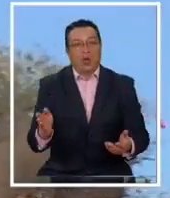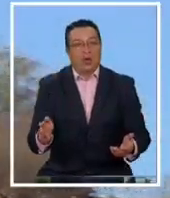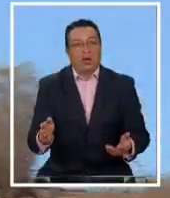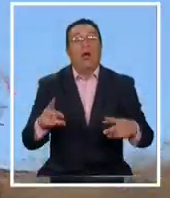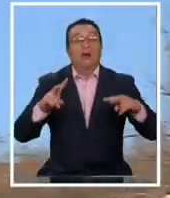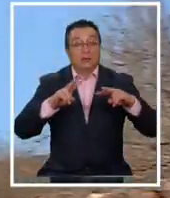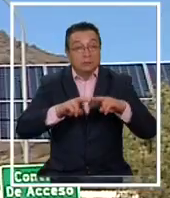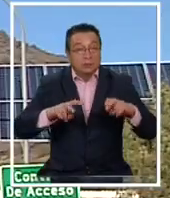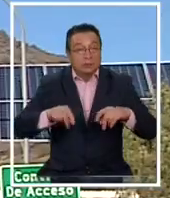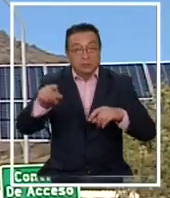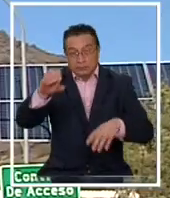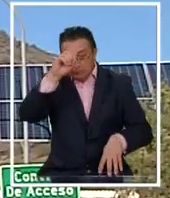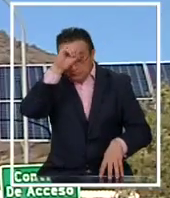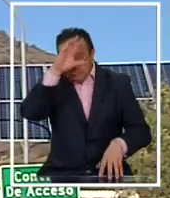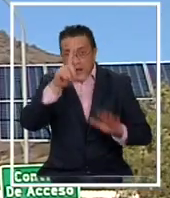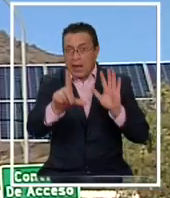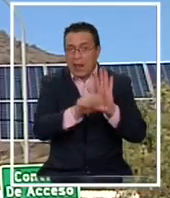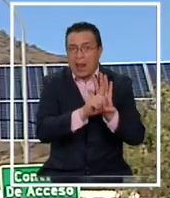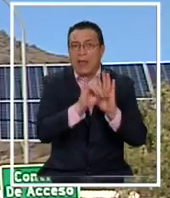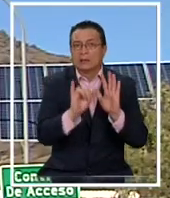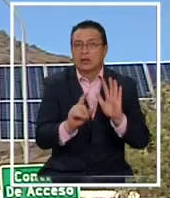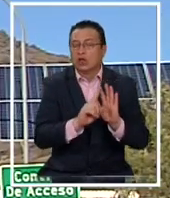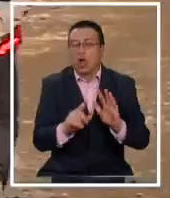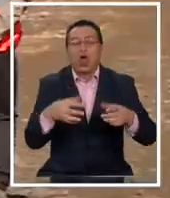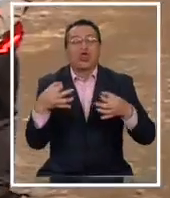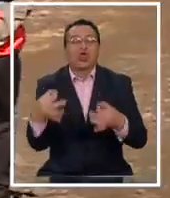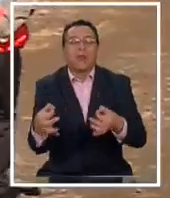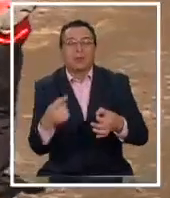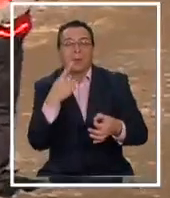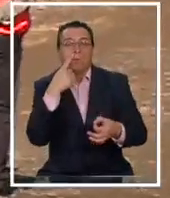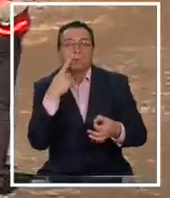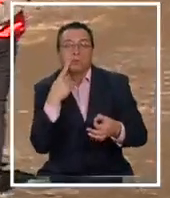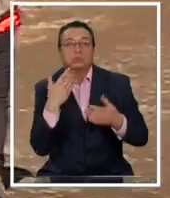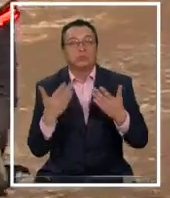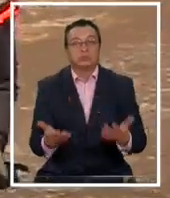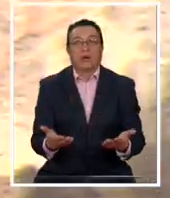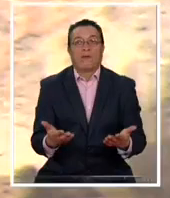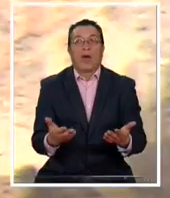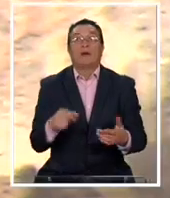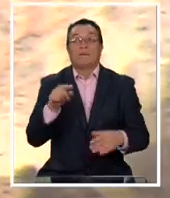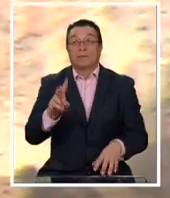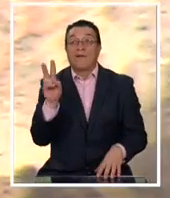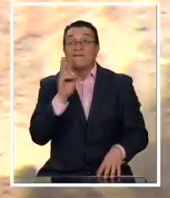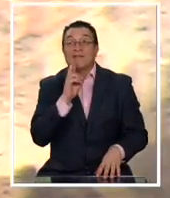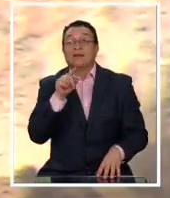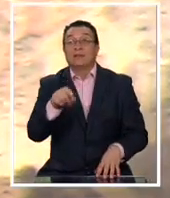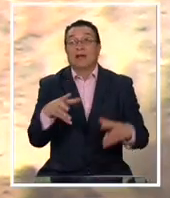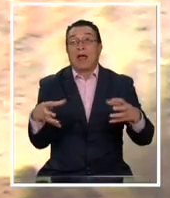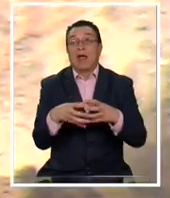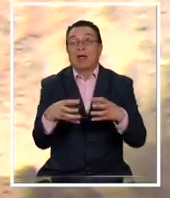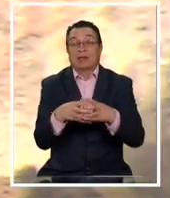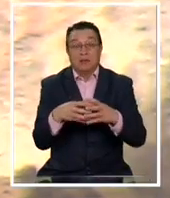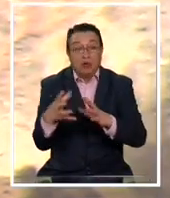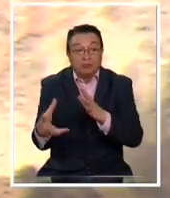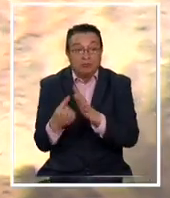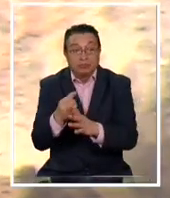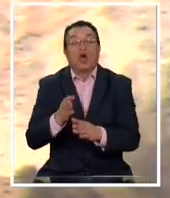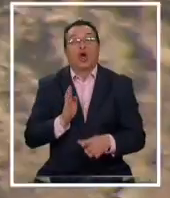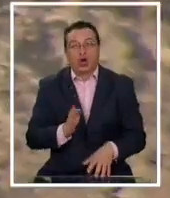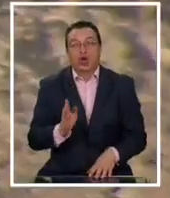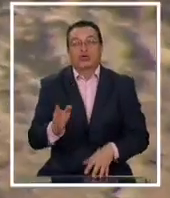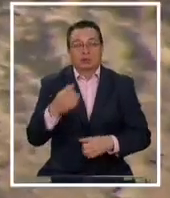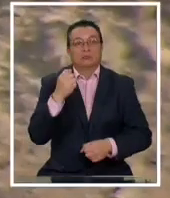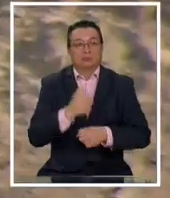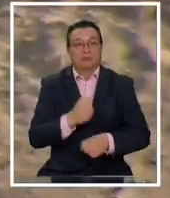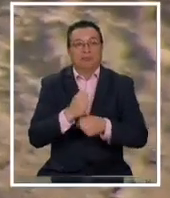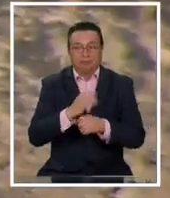Se investiga si la mina era legal y tenía toda su documentación en orden. Este viernes los equipos de rescate seguirán con sus labores para